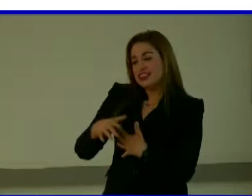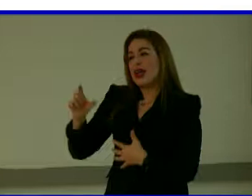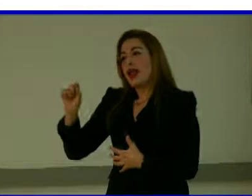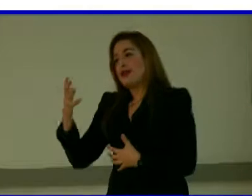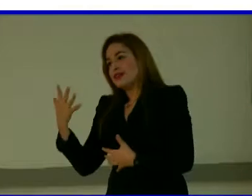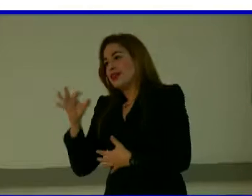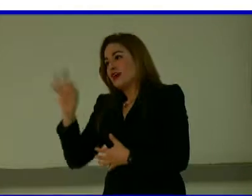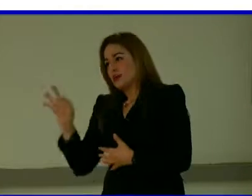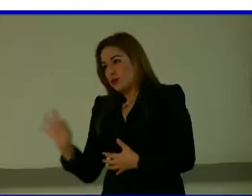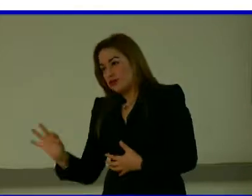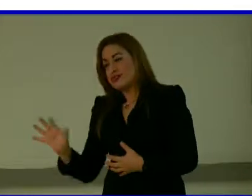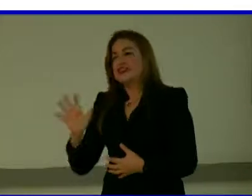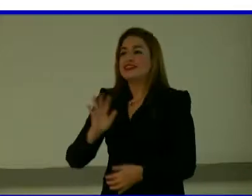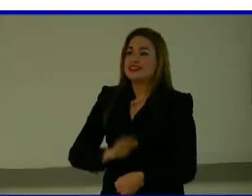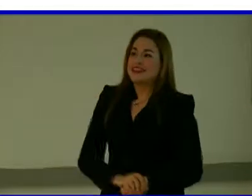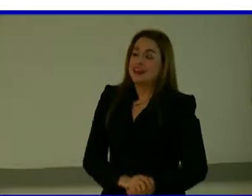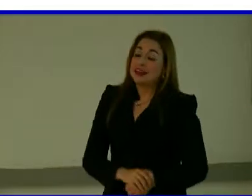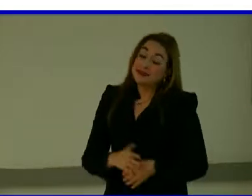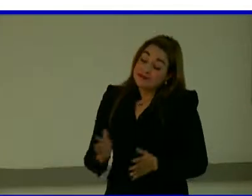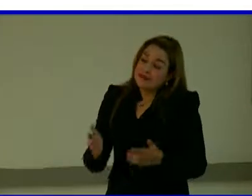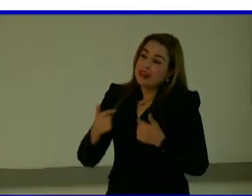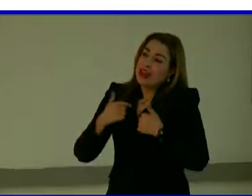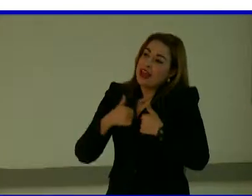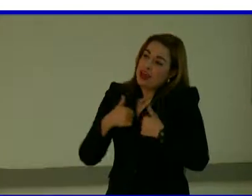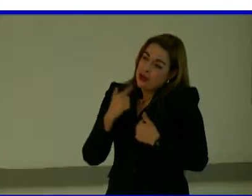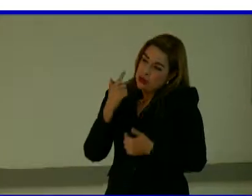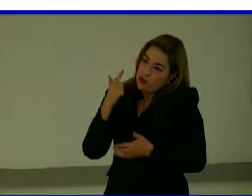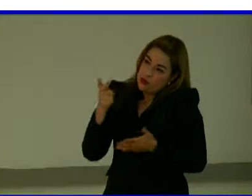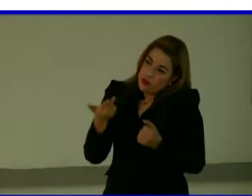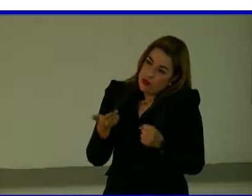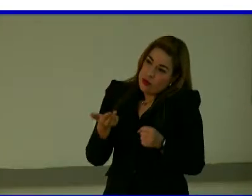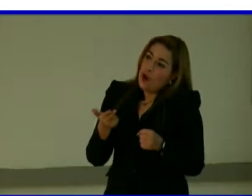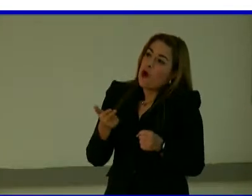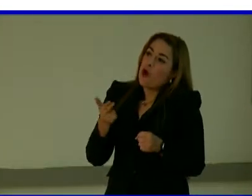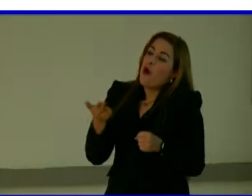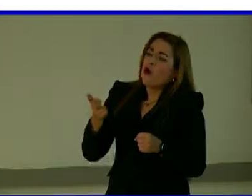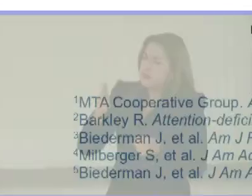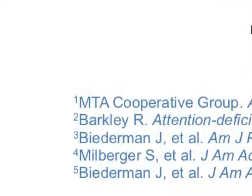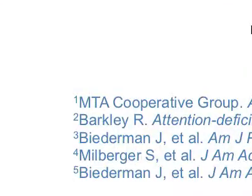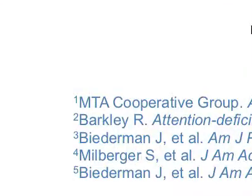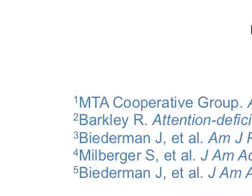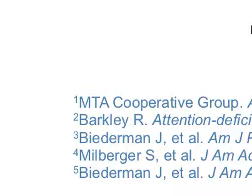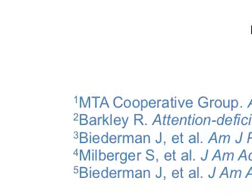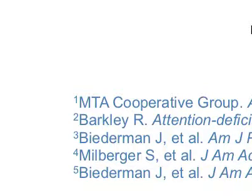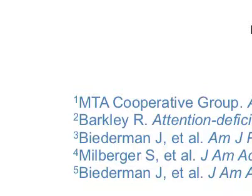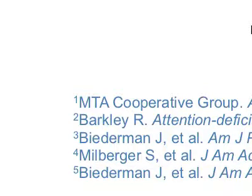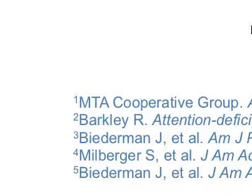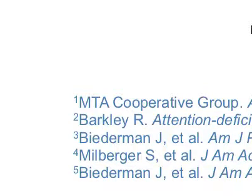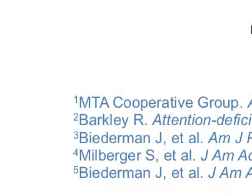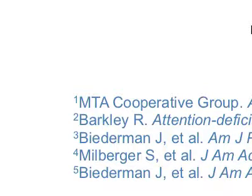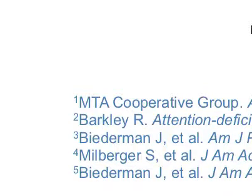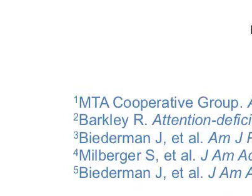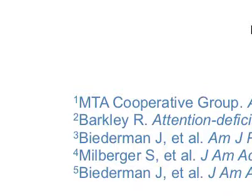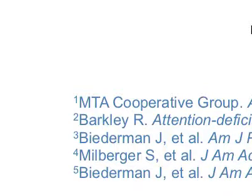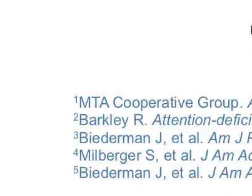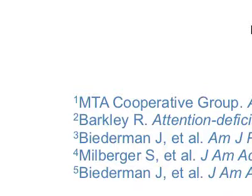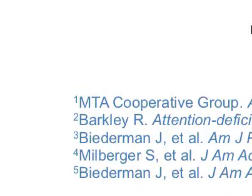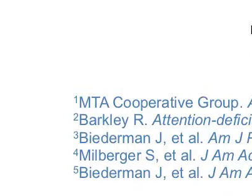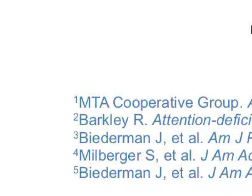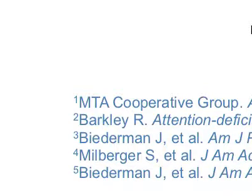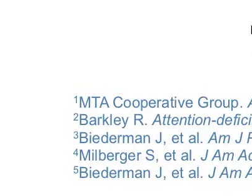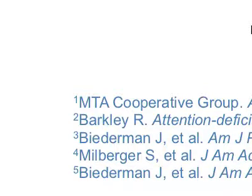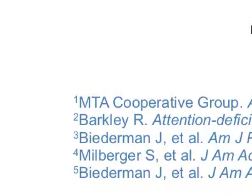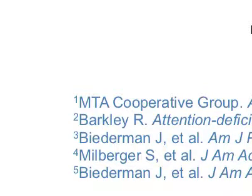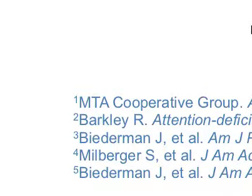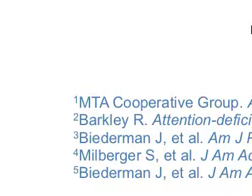Ahora, en una clínica como la mía, donde la población es seleccionada, esos números son de un 50% o más